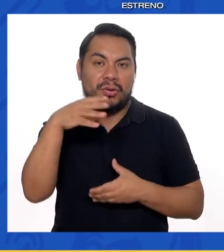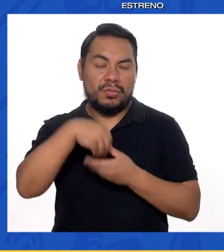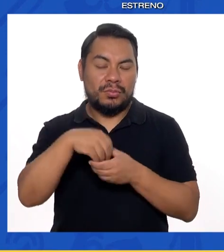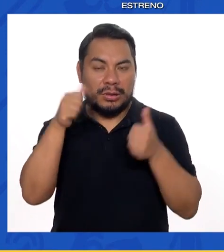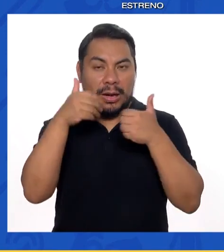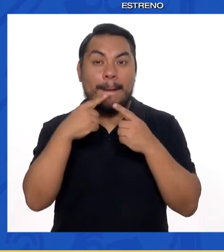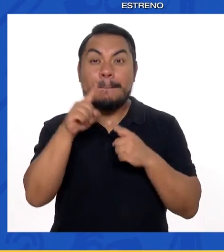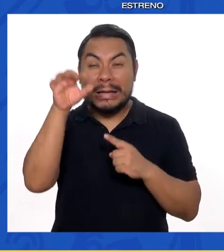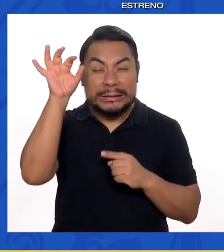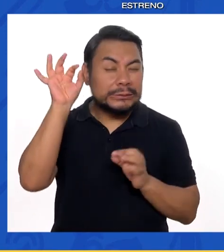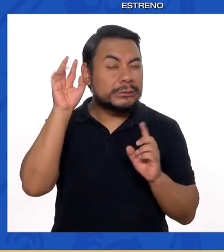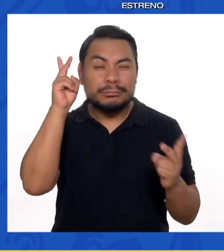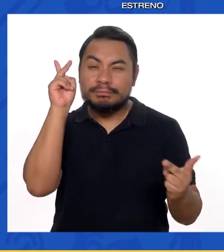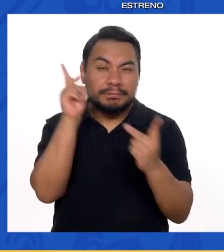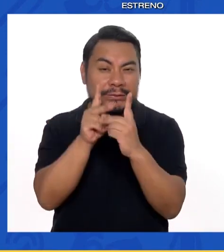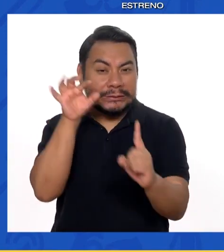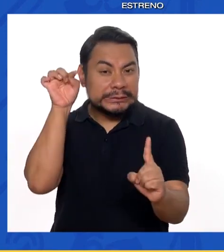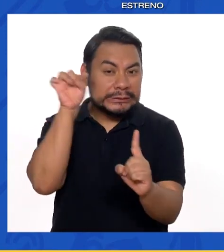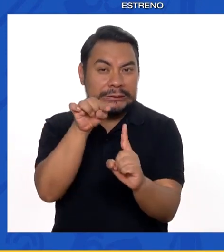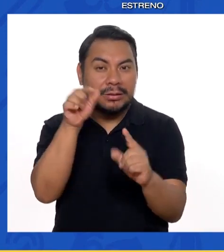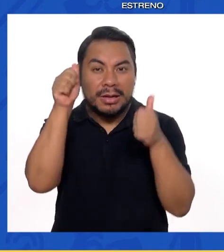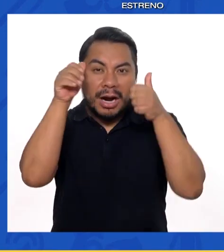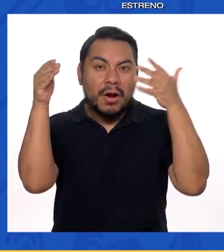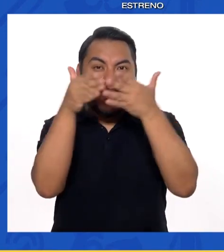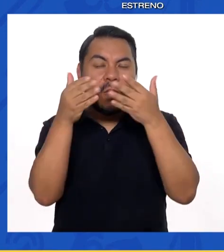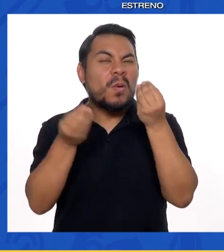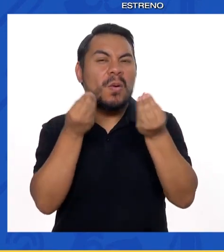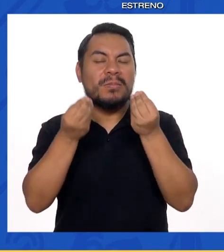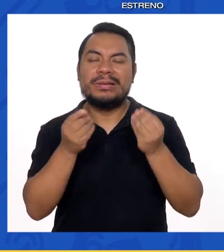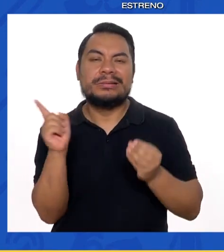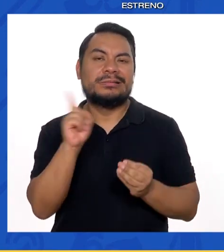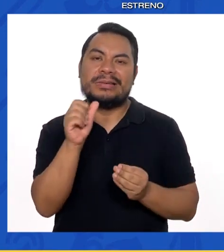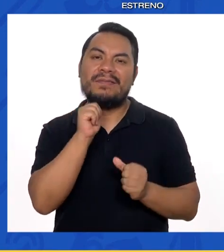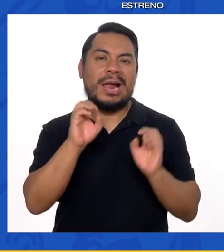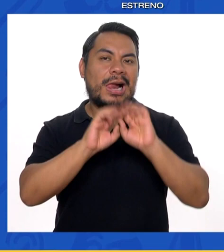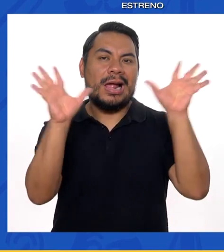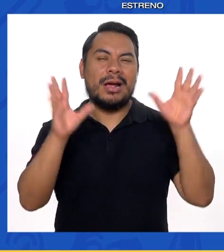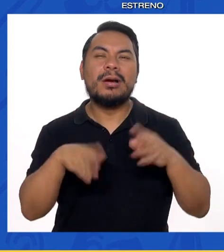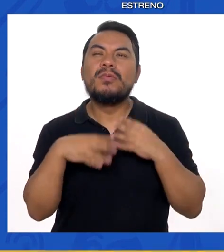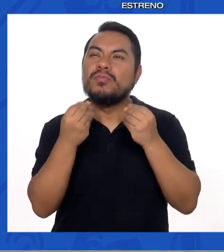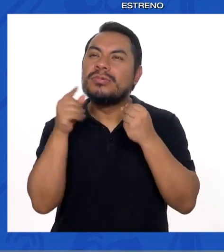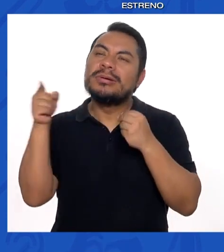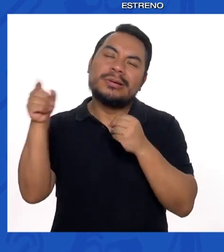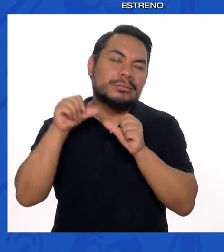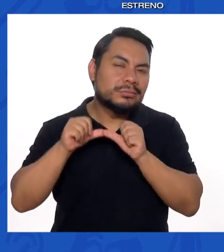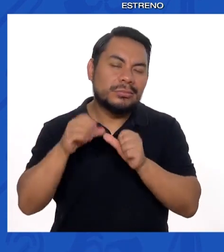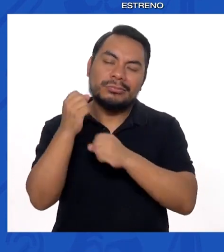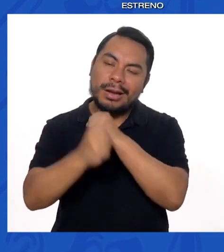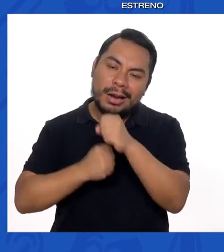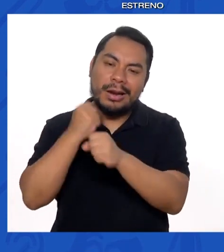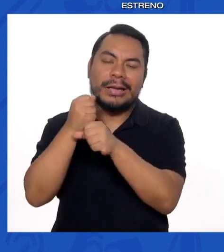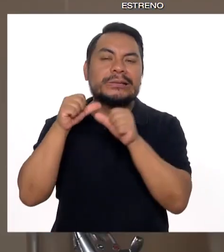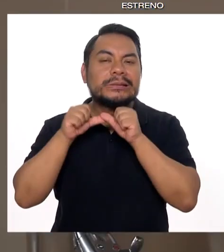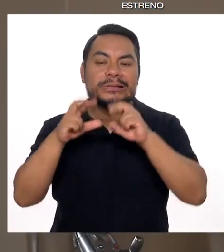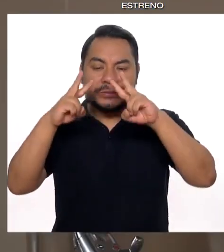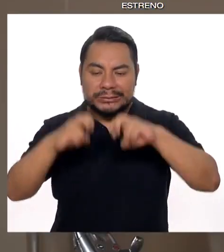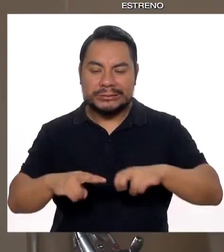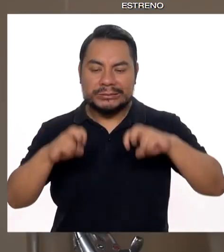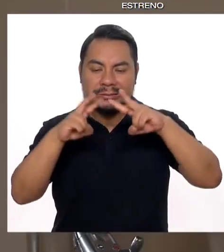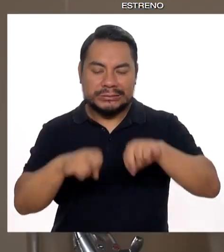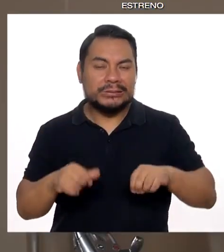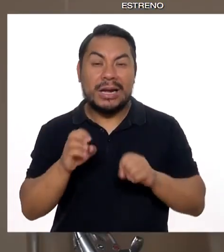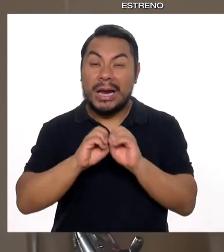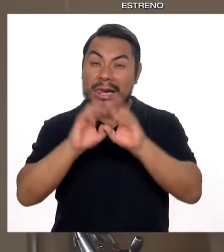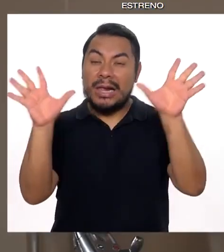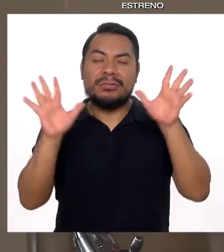la causa exacta no está todavía clara. Por muchas investigaciones que se están haciendo desde hace muchísimos años,